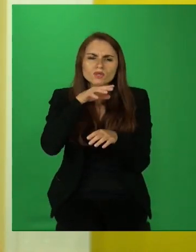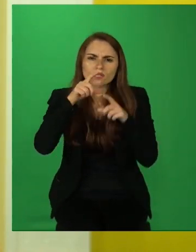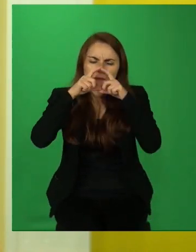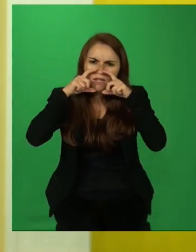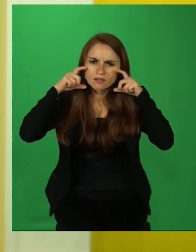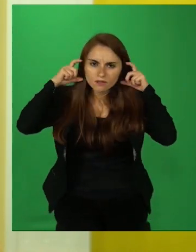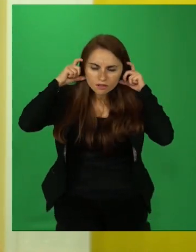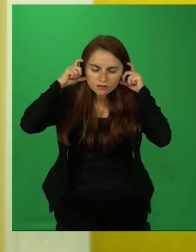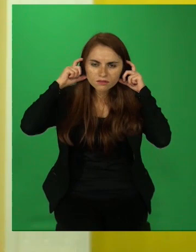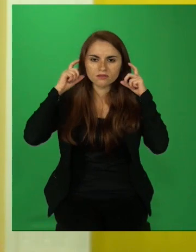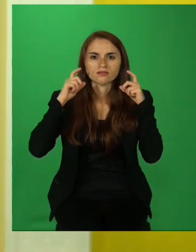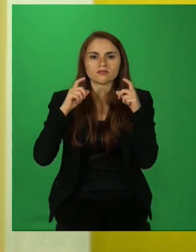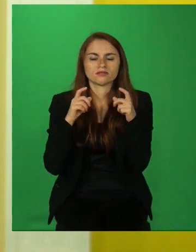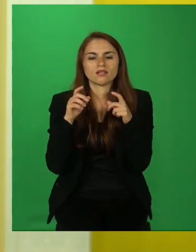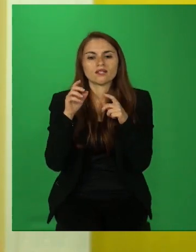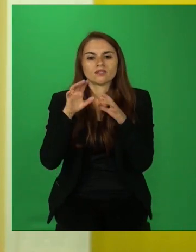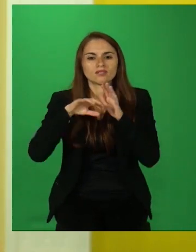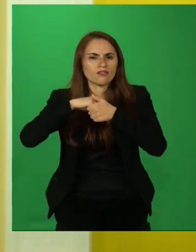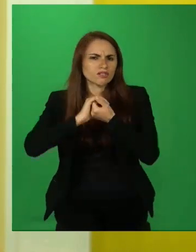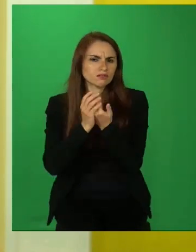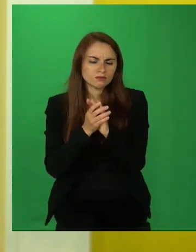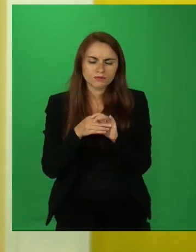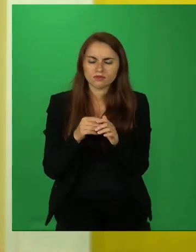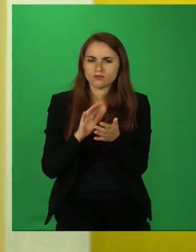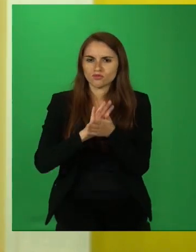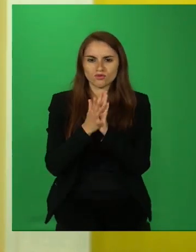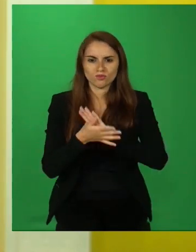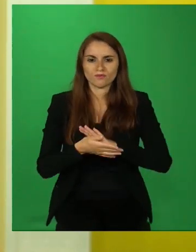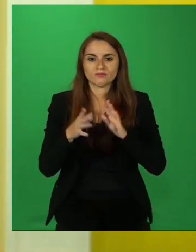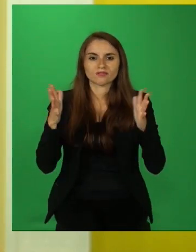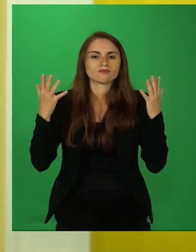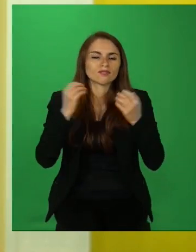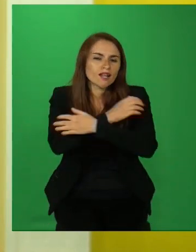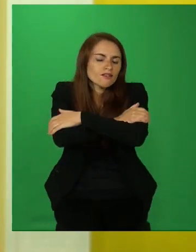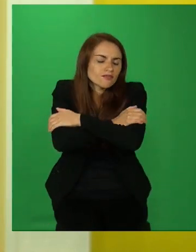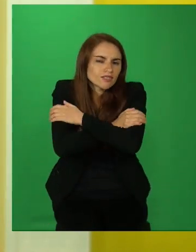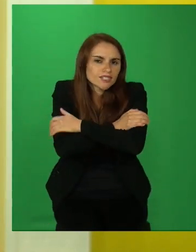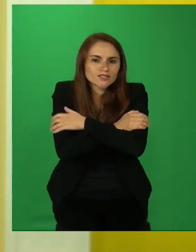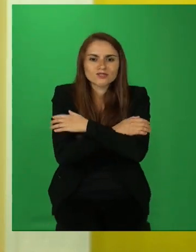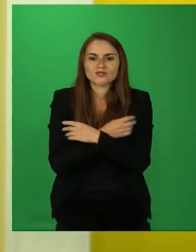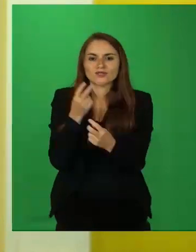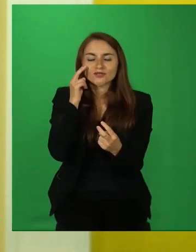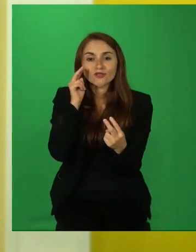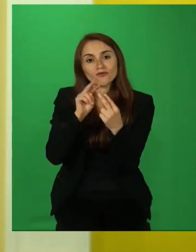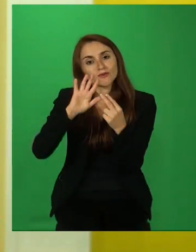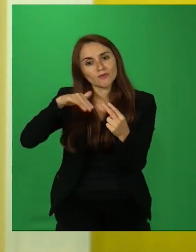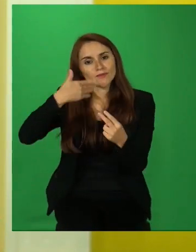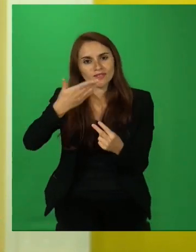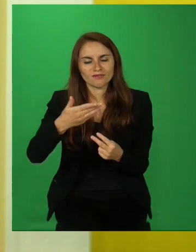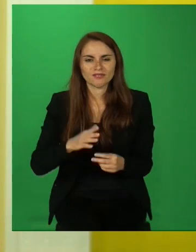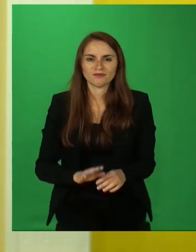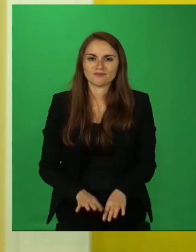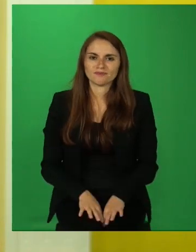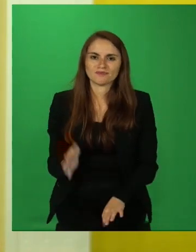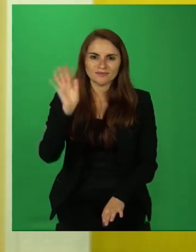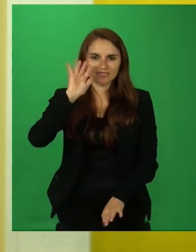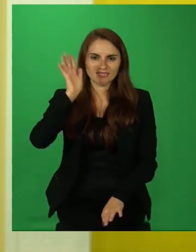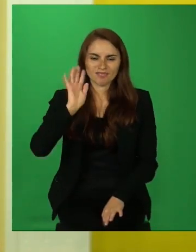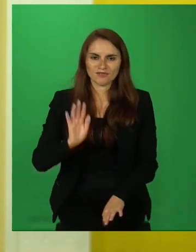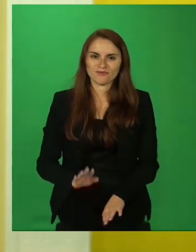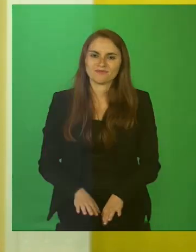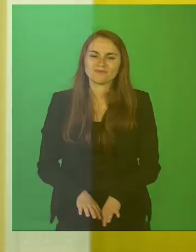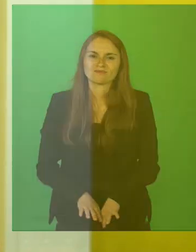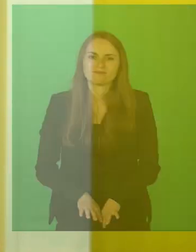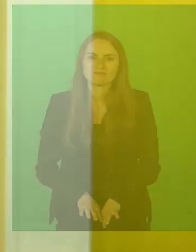todo lo necesario para protegerte un abrazo gigante nos vemos en una próxima vez chao